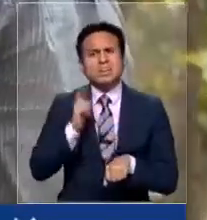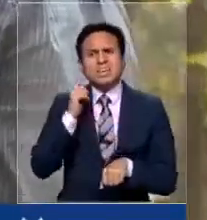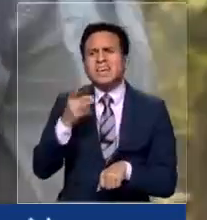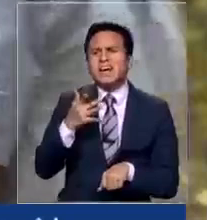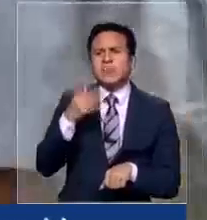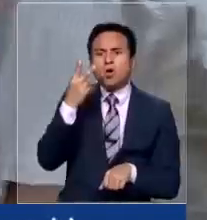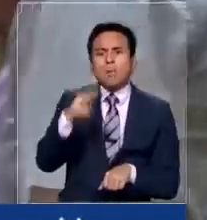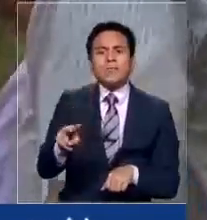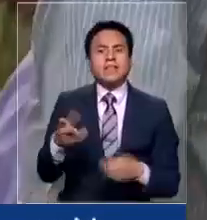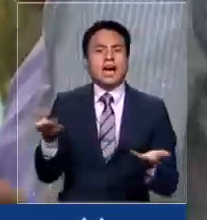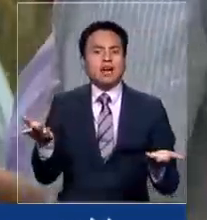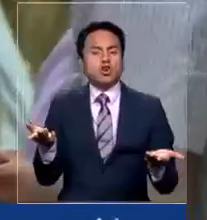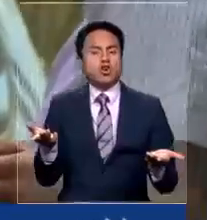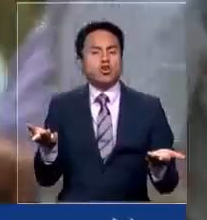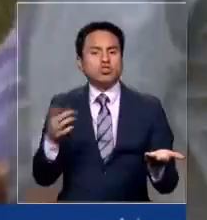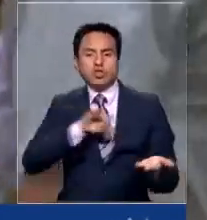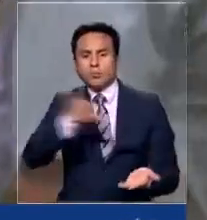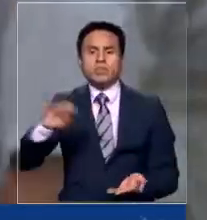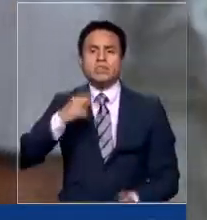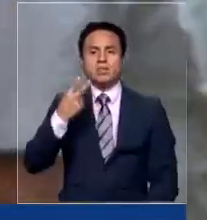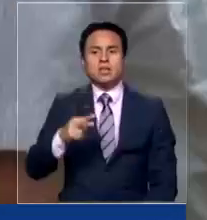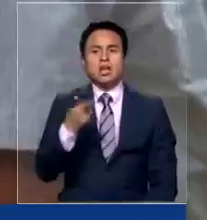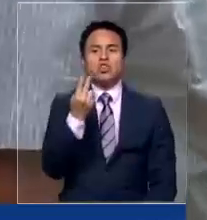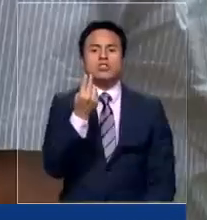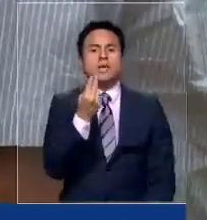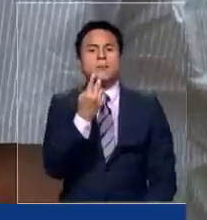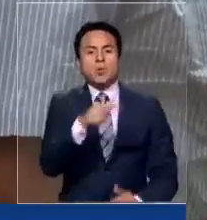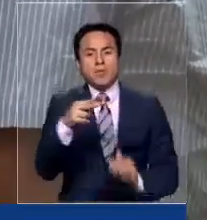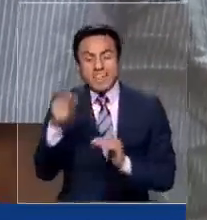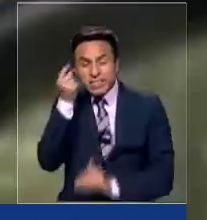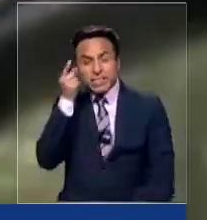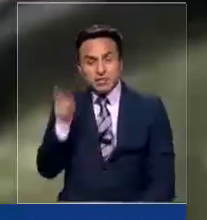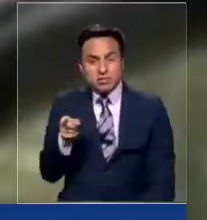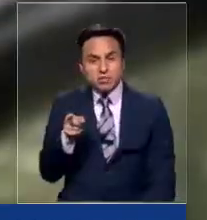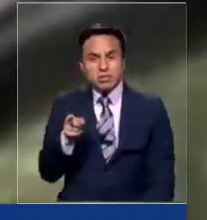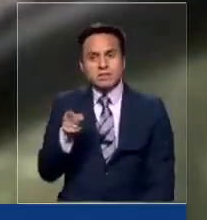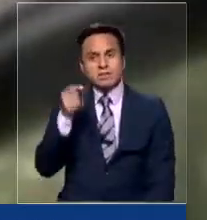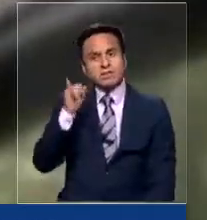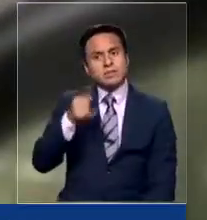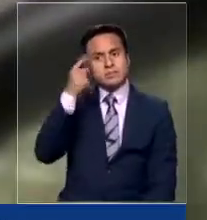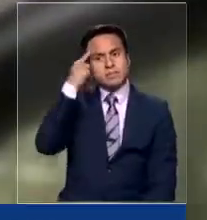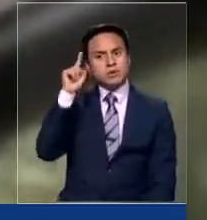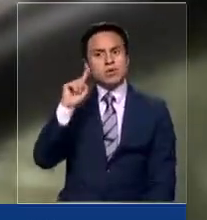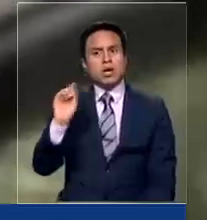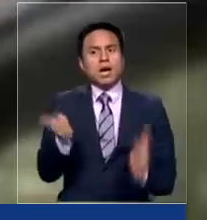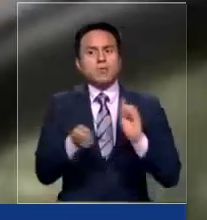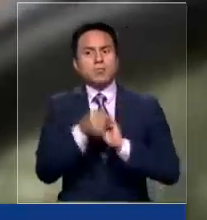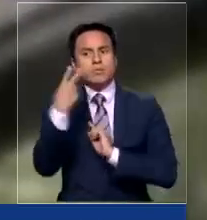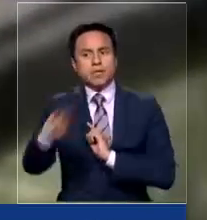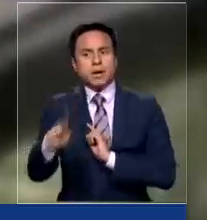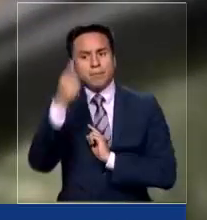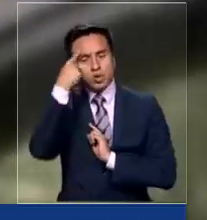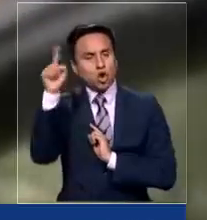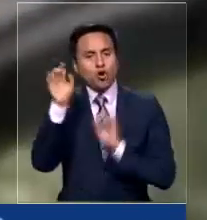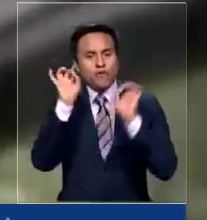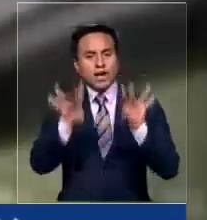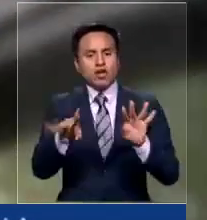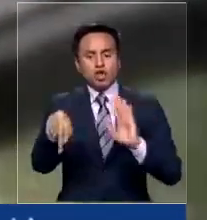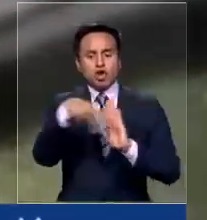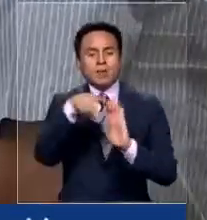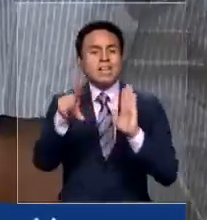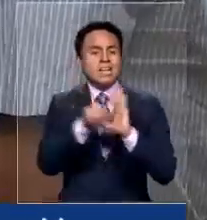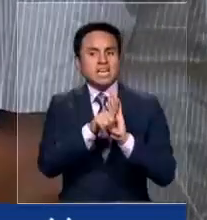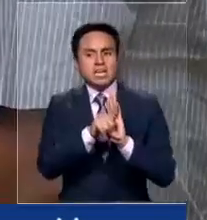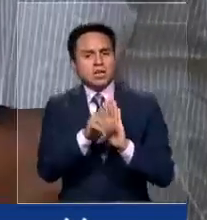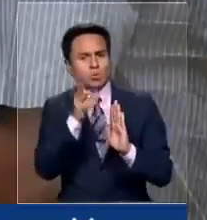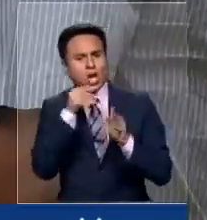propietario después de esto de cambiar la propiedad de las protestas por la ley